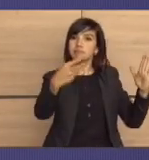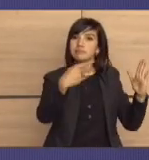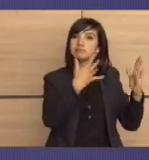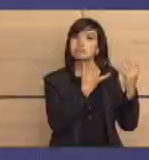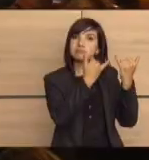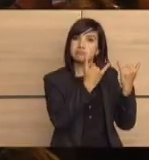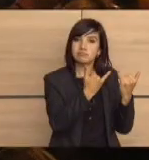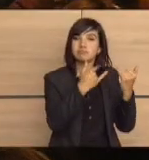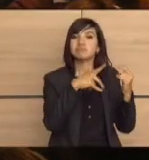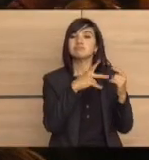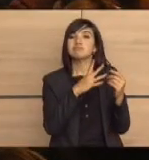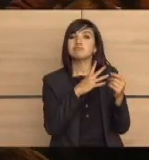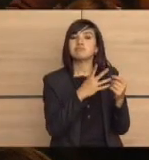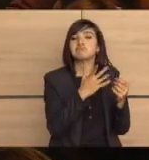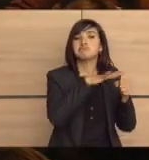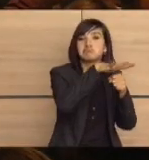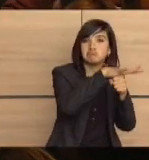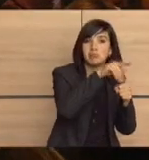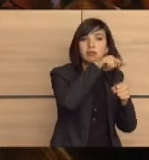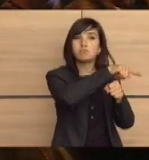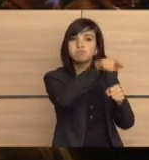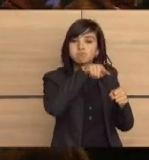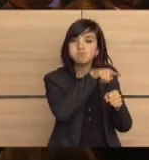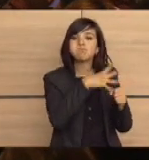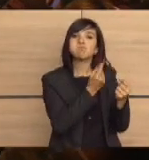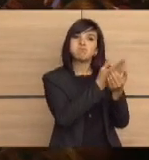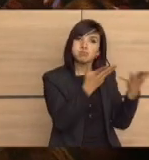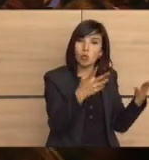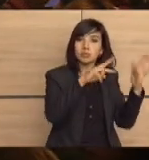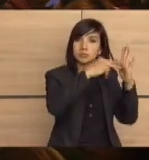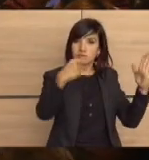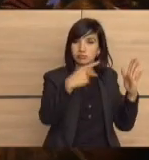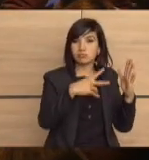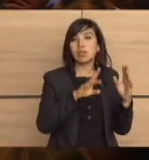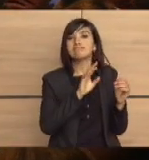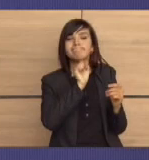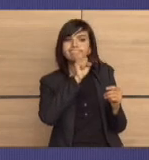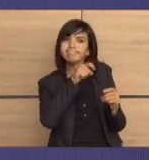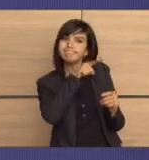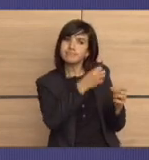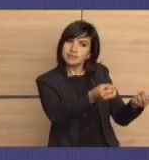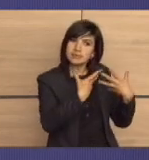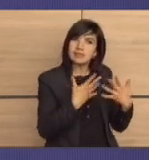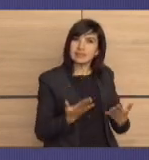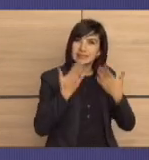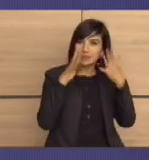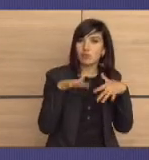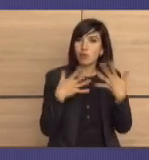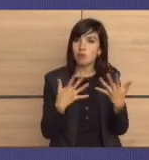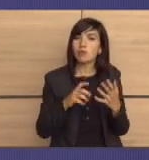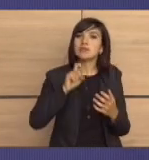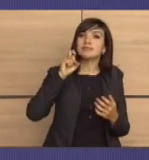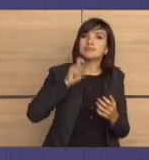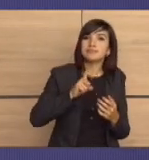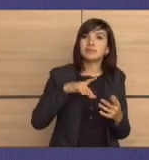tenemos a nivel local. Entonces me parece muy importante que para que esos recursos funcionen, sí es imprescindible que